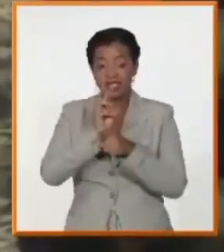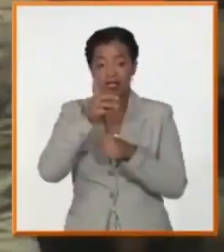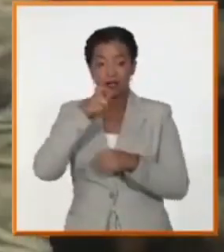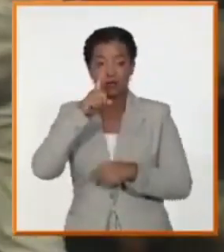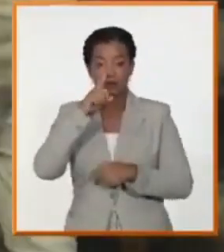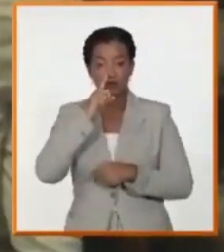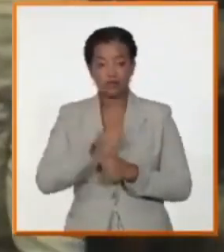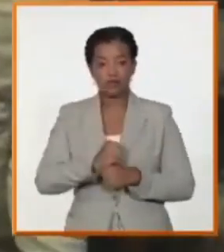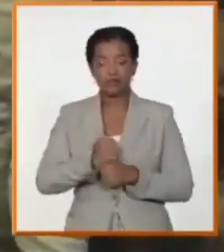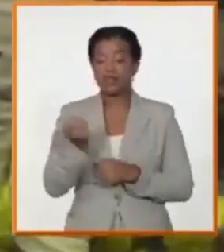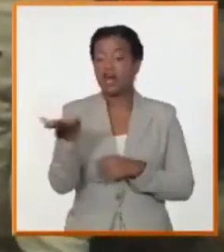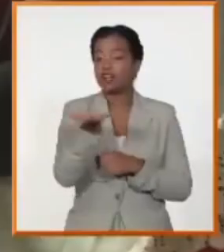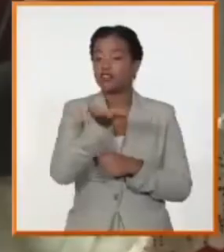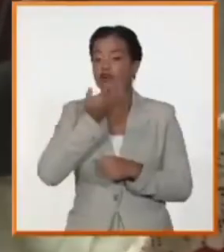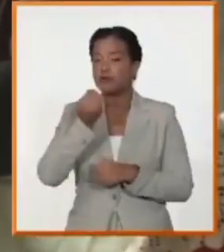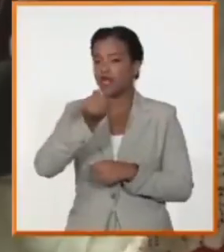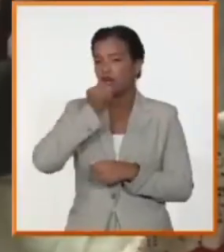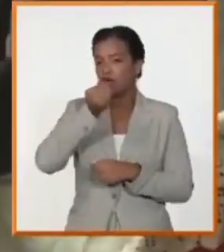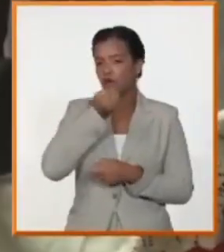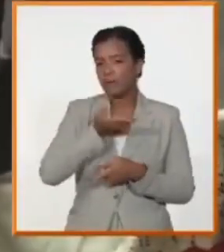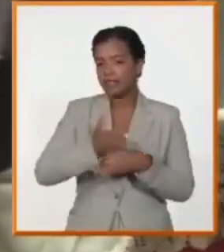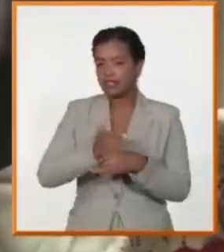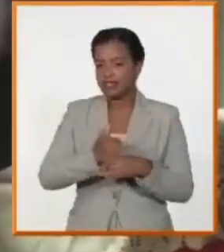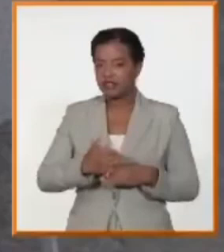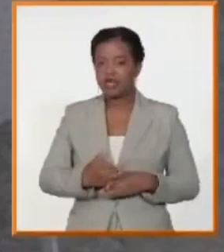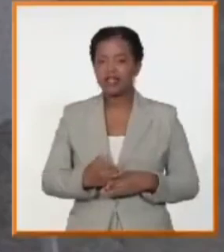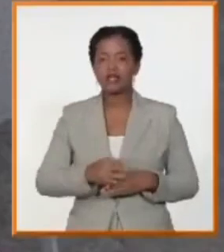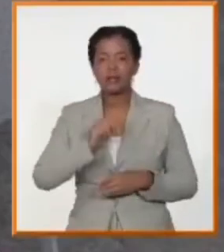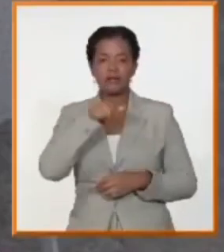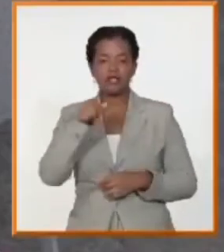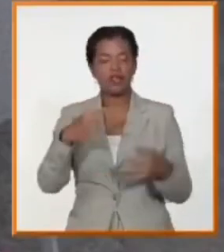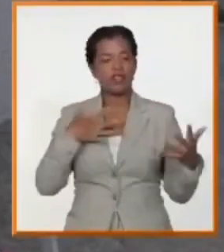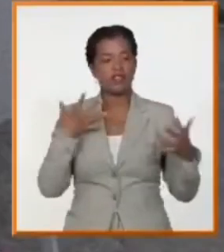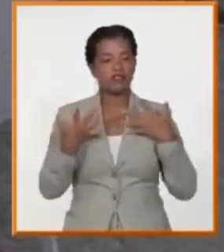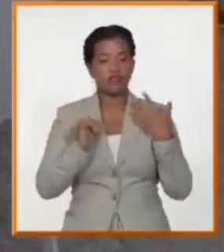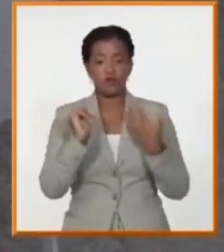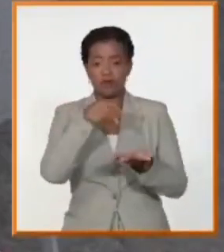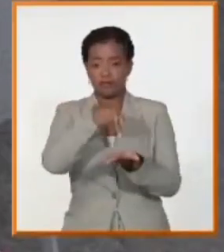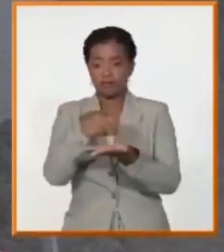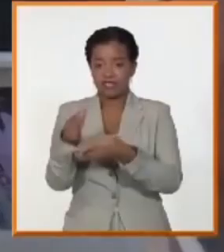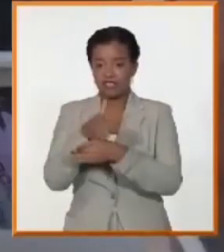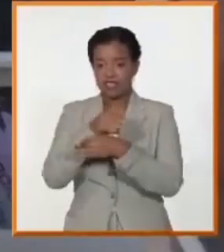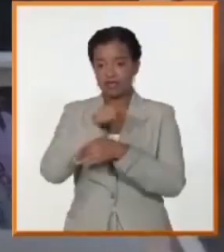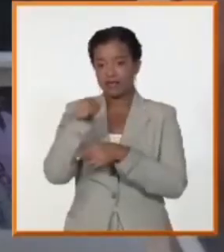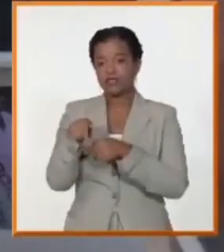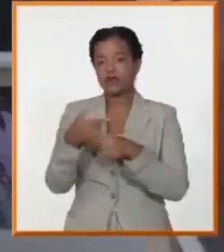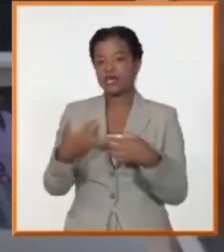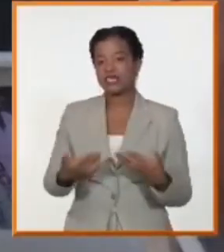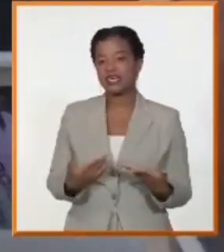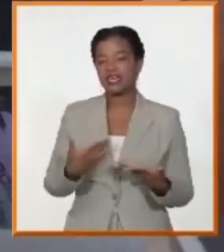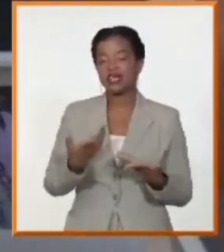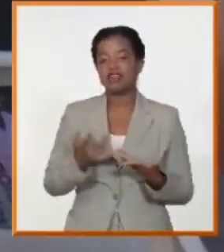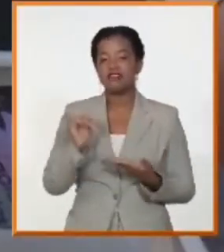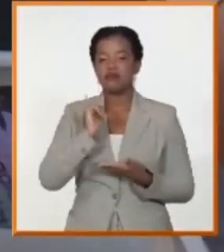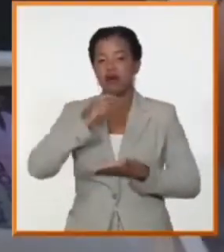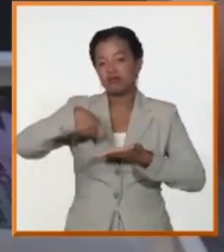gastronomía ocupa un papel protagónico entre las opciones presentes y desde distintos puntos de la ciudad muchos llegan para degustar comida criolla